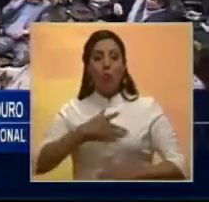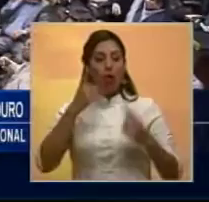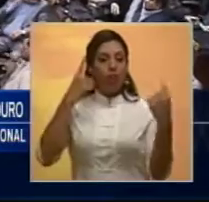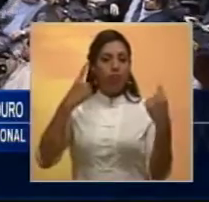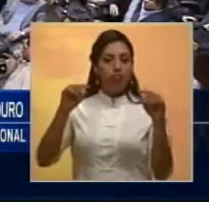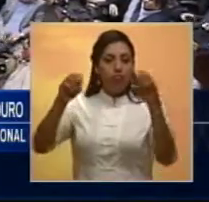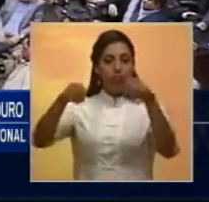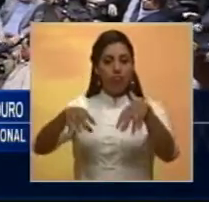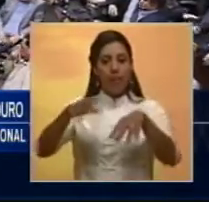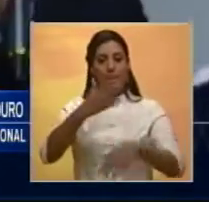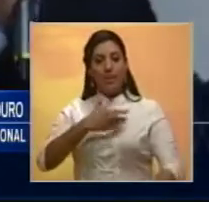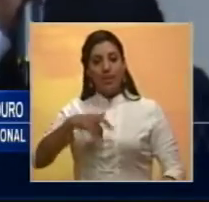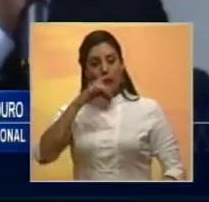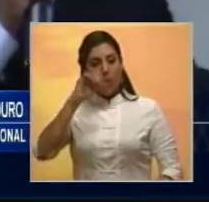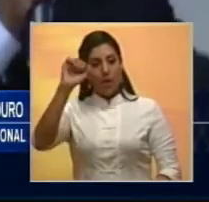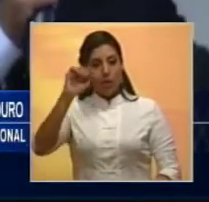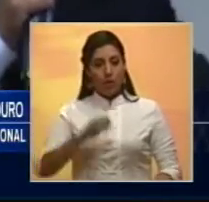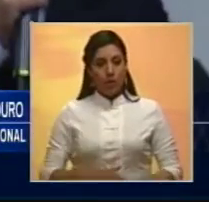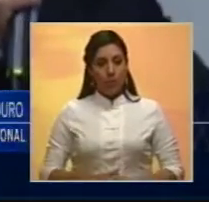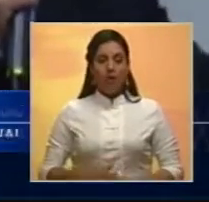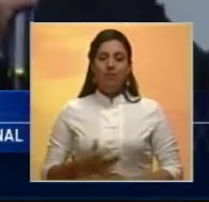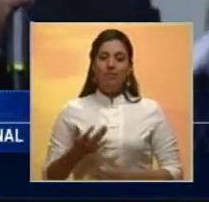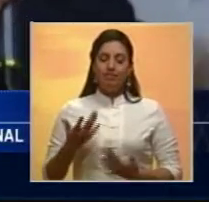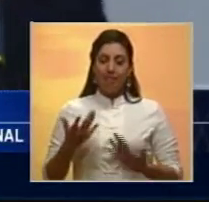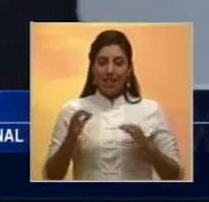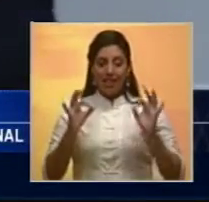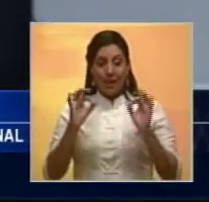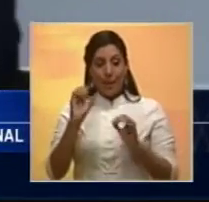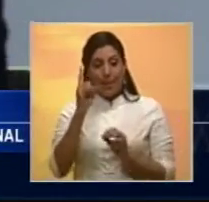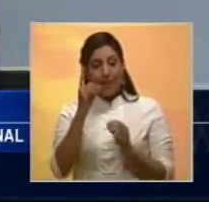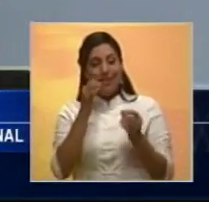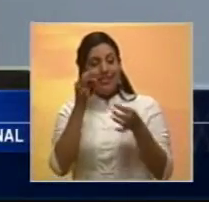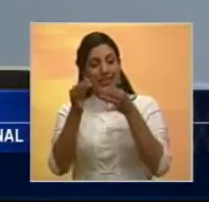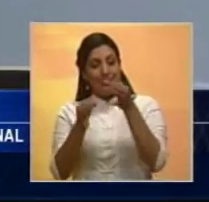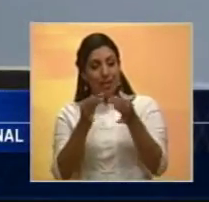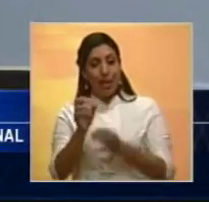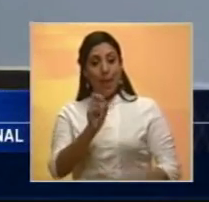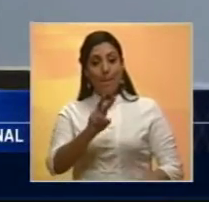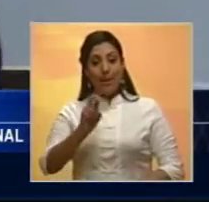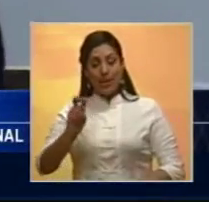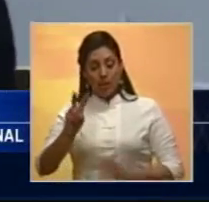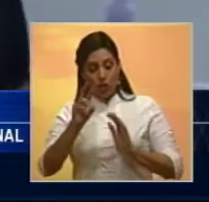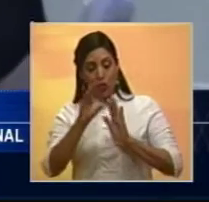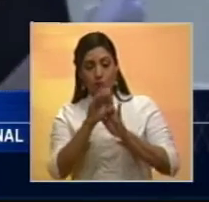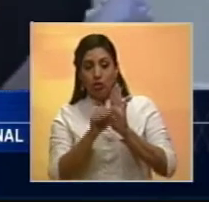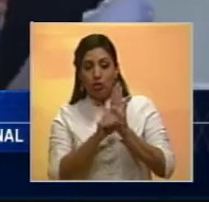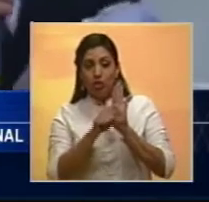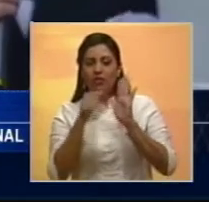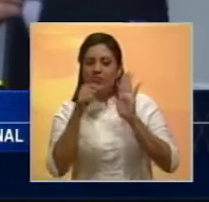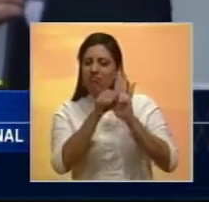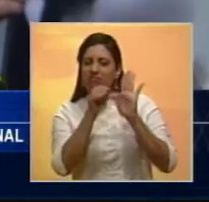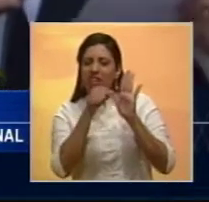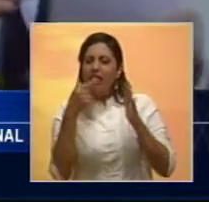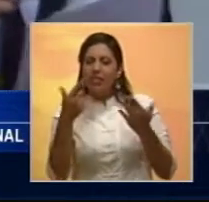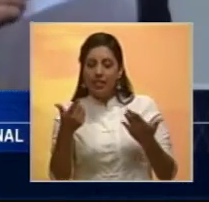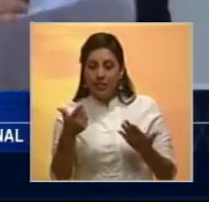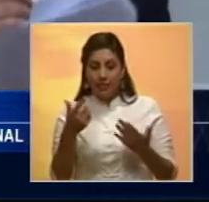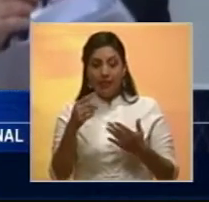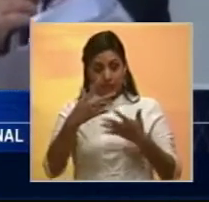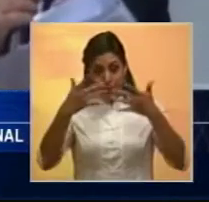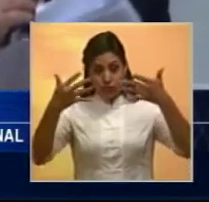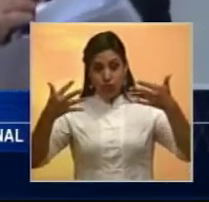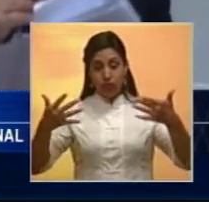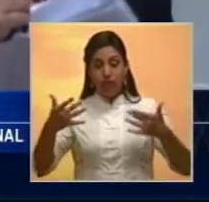del cargo del presidente. Y explicita el 222 constitucional. Dice así, en la